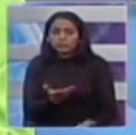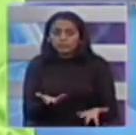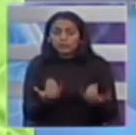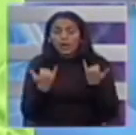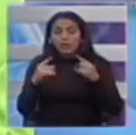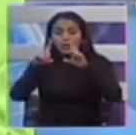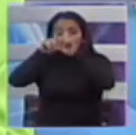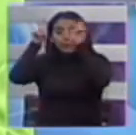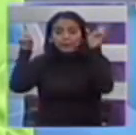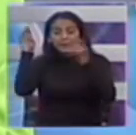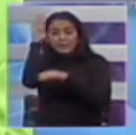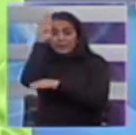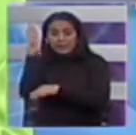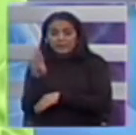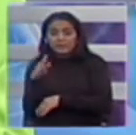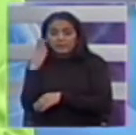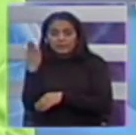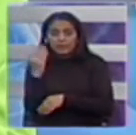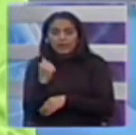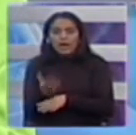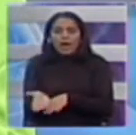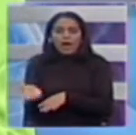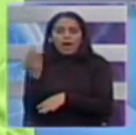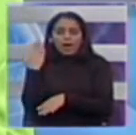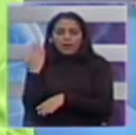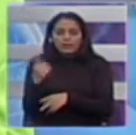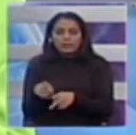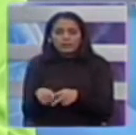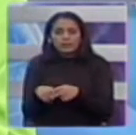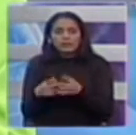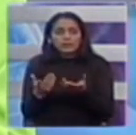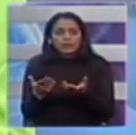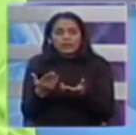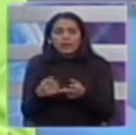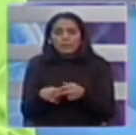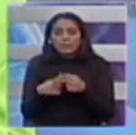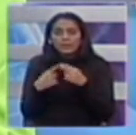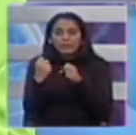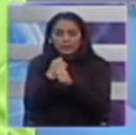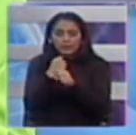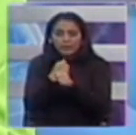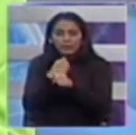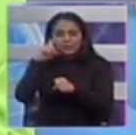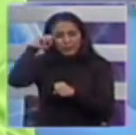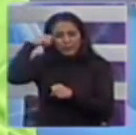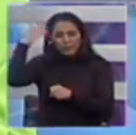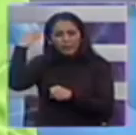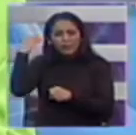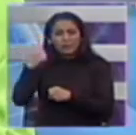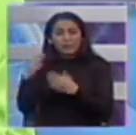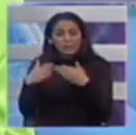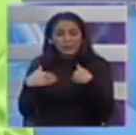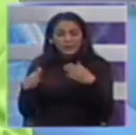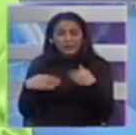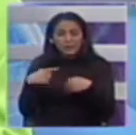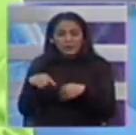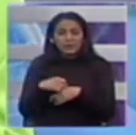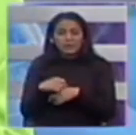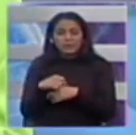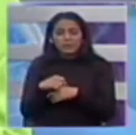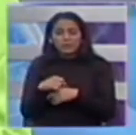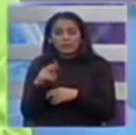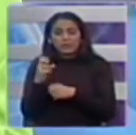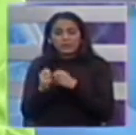tiene las mismas características de inicio de los paraísos fiscales. En Papeles de Panamá, en febrero del 2016, fue solamente una partecita